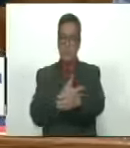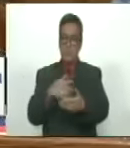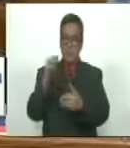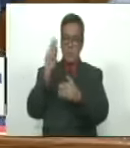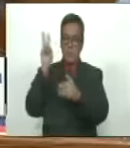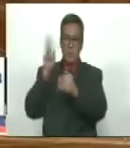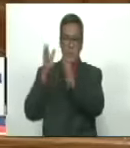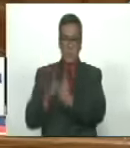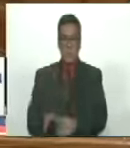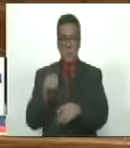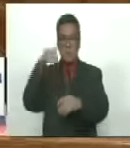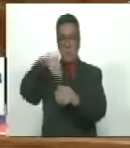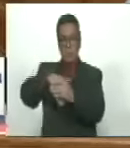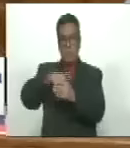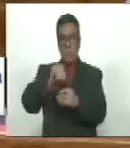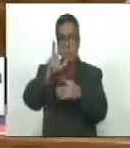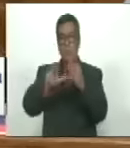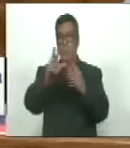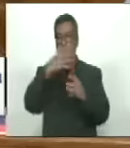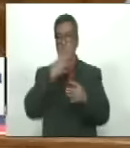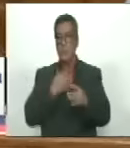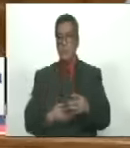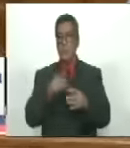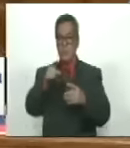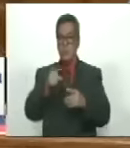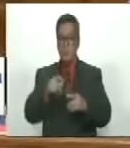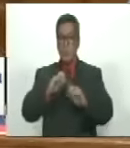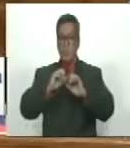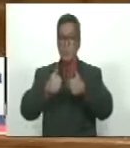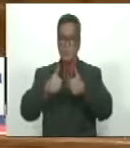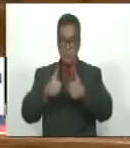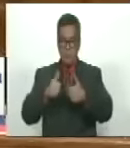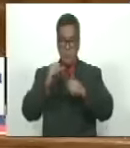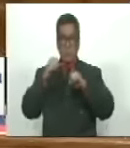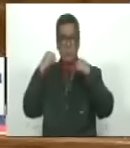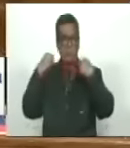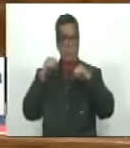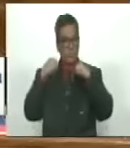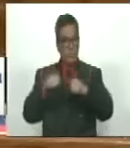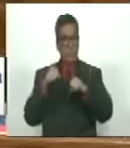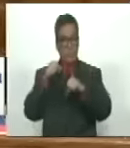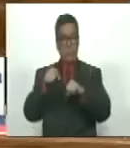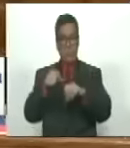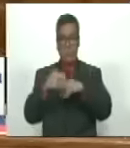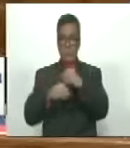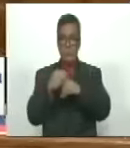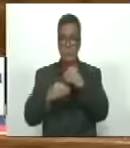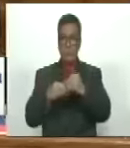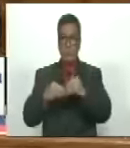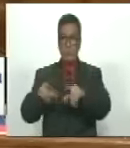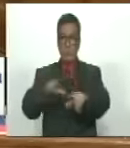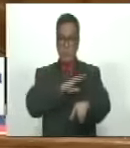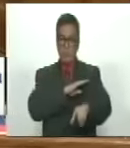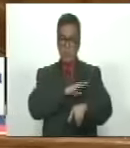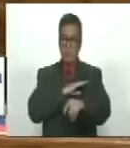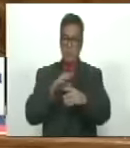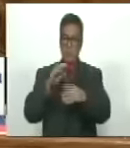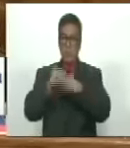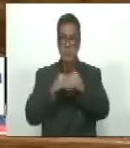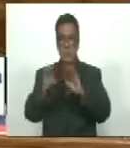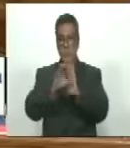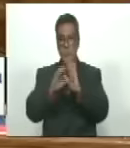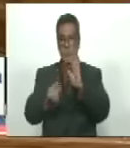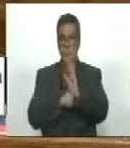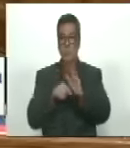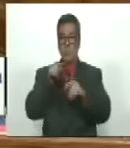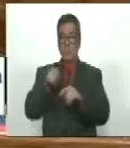venezolanos a votar el 3 de diciembre, estamos haciendo un ejercicio de soberanía como lo prevé nuestra Constitución. Entonces, entramos ya en materia